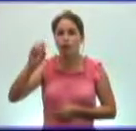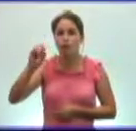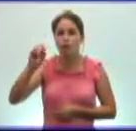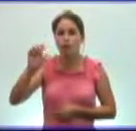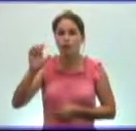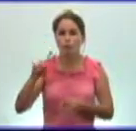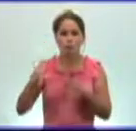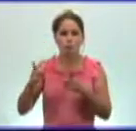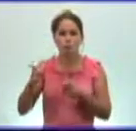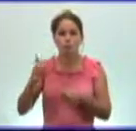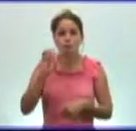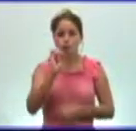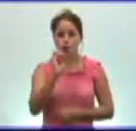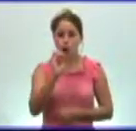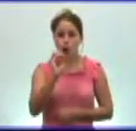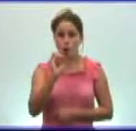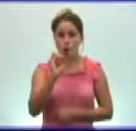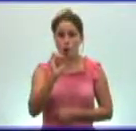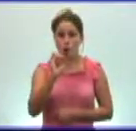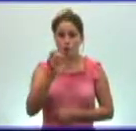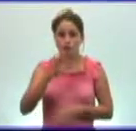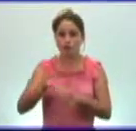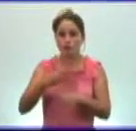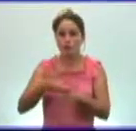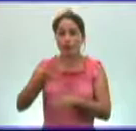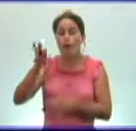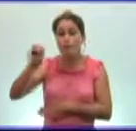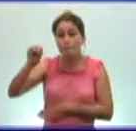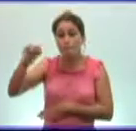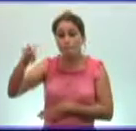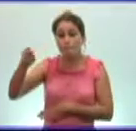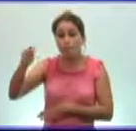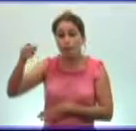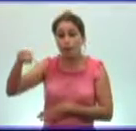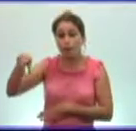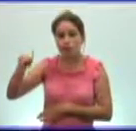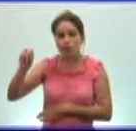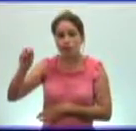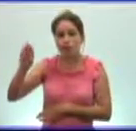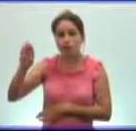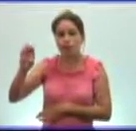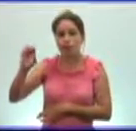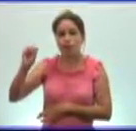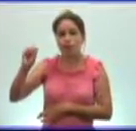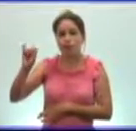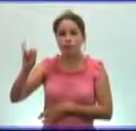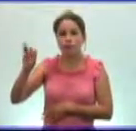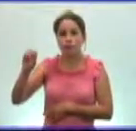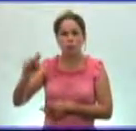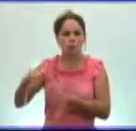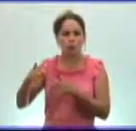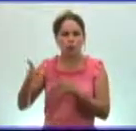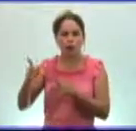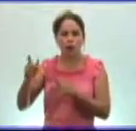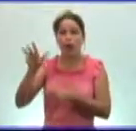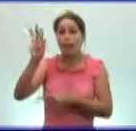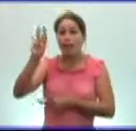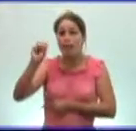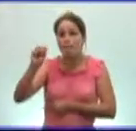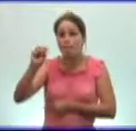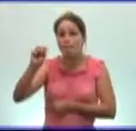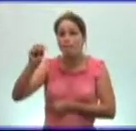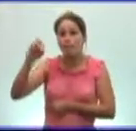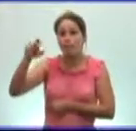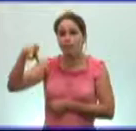ustedes trabajan, el número de oxidación del oxígeno siempre va a ser 2 menos. Y en el caso del calcio y magnesio, su número de oxidación es